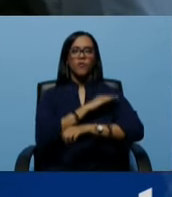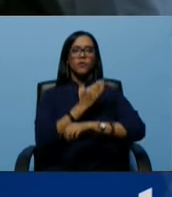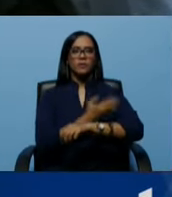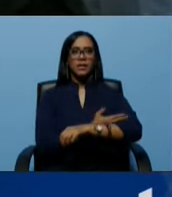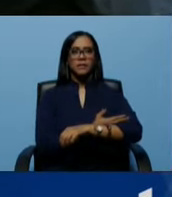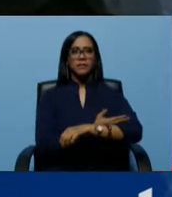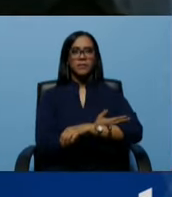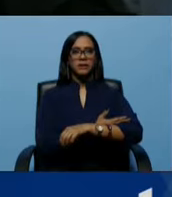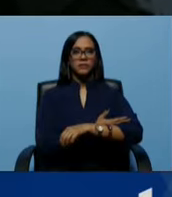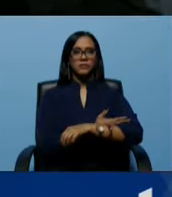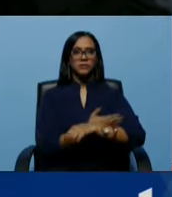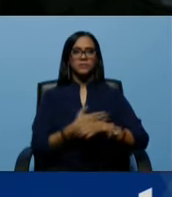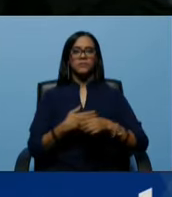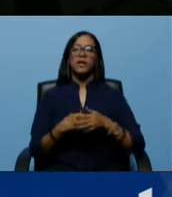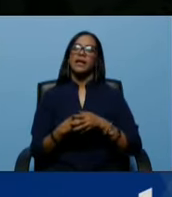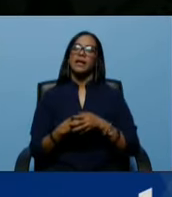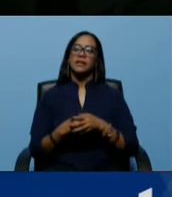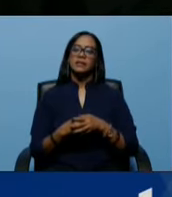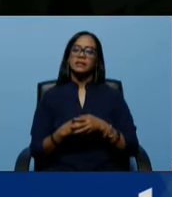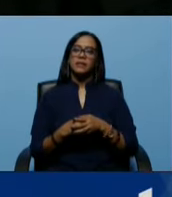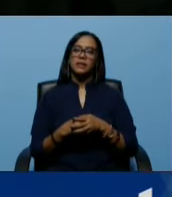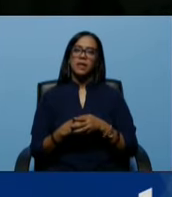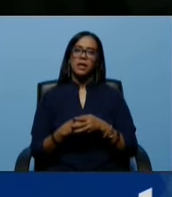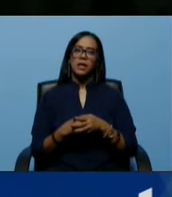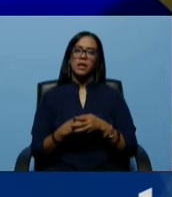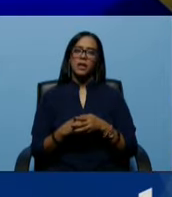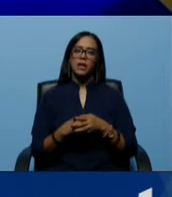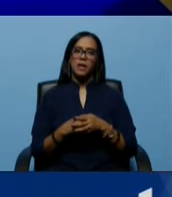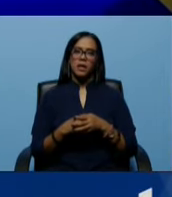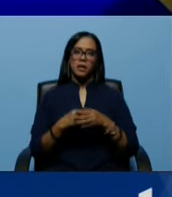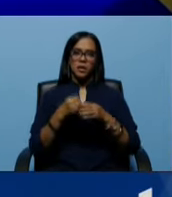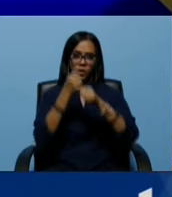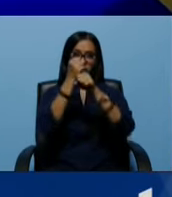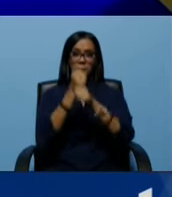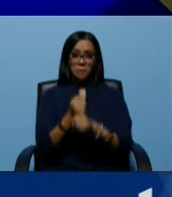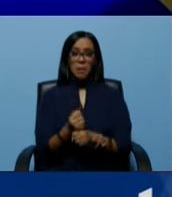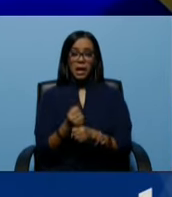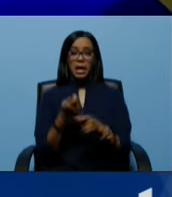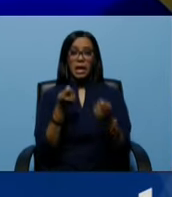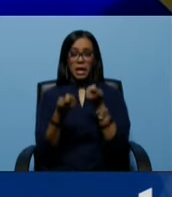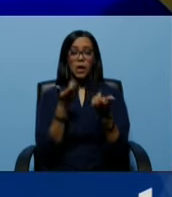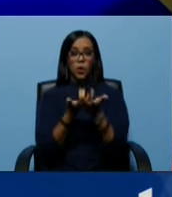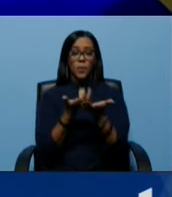fortalecimiento de las expectativas económicas